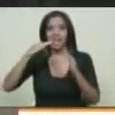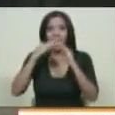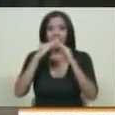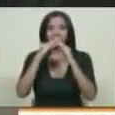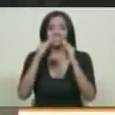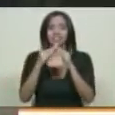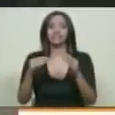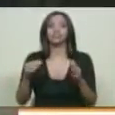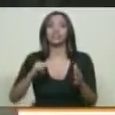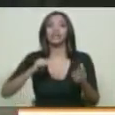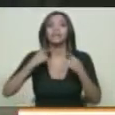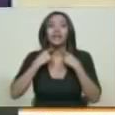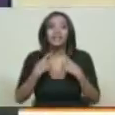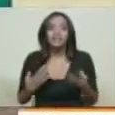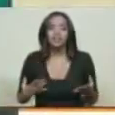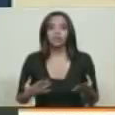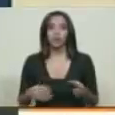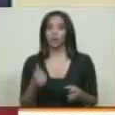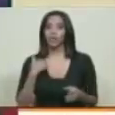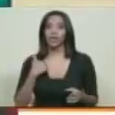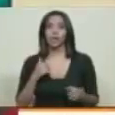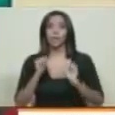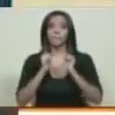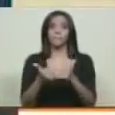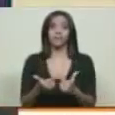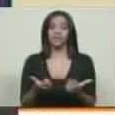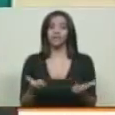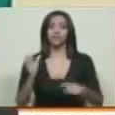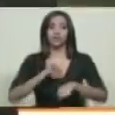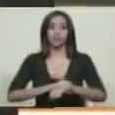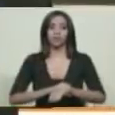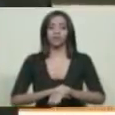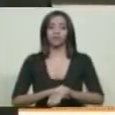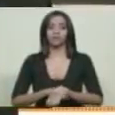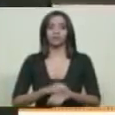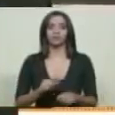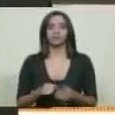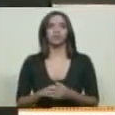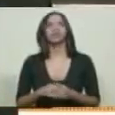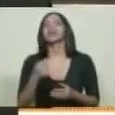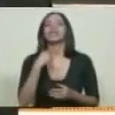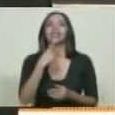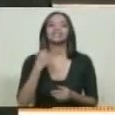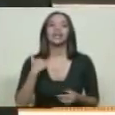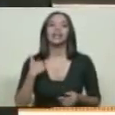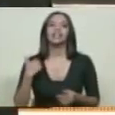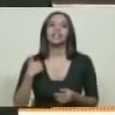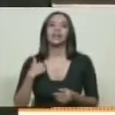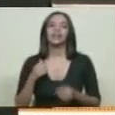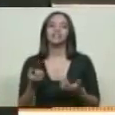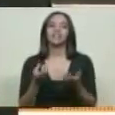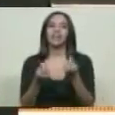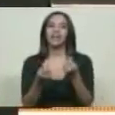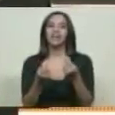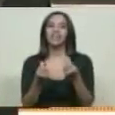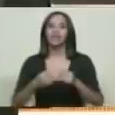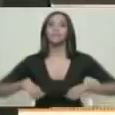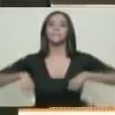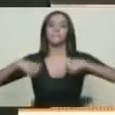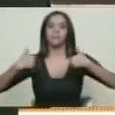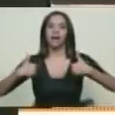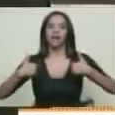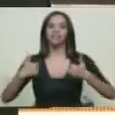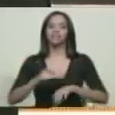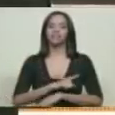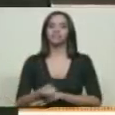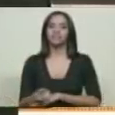están llevando. En cualquier momento empiezan otra vez los centros de detenidos. Y decían estos días Argentina que se han gastado más plata de lo que se gastó la dictadura,